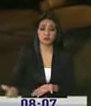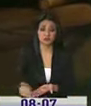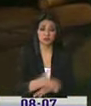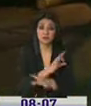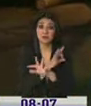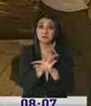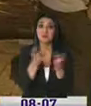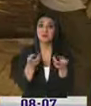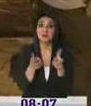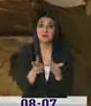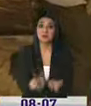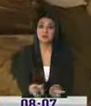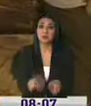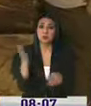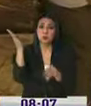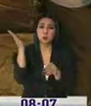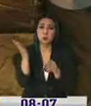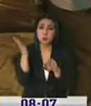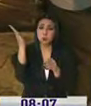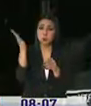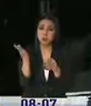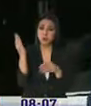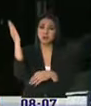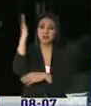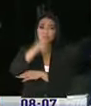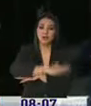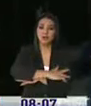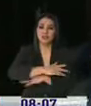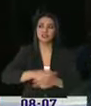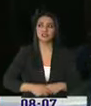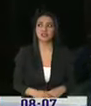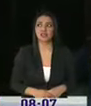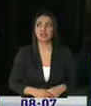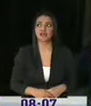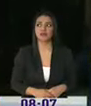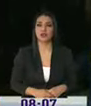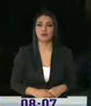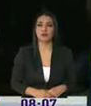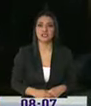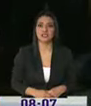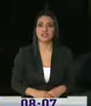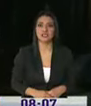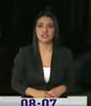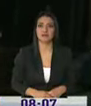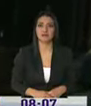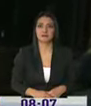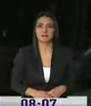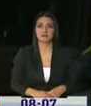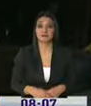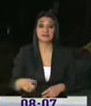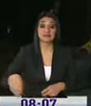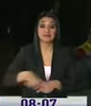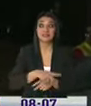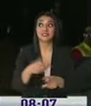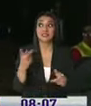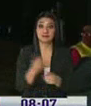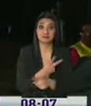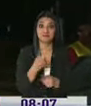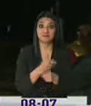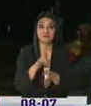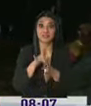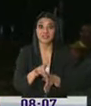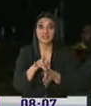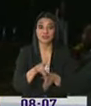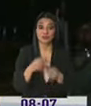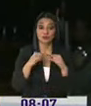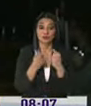igual forma, con motosierras, trozar el árbol. Hemos procedido a botar el árbol que se encuentra con mayor riesgo. El día de mañana el personal